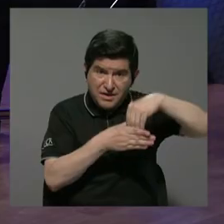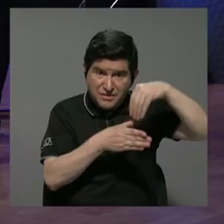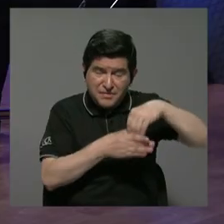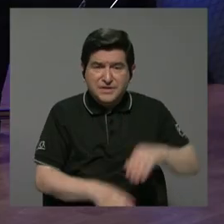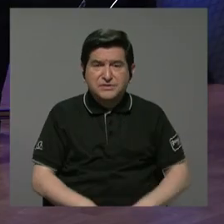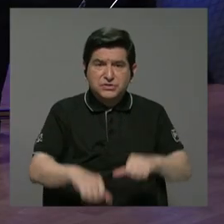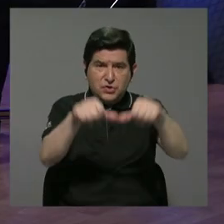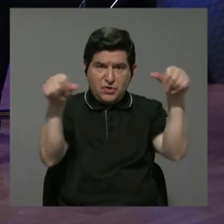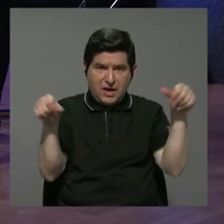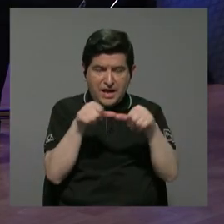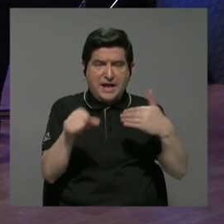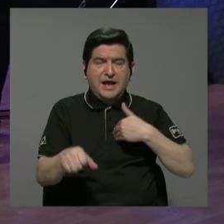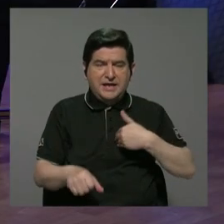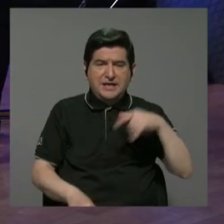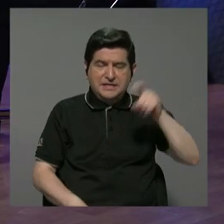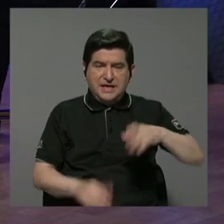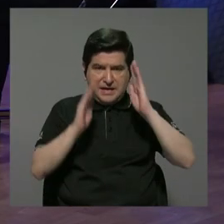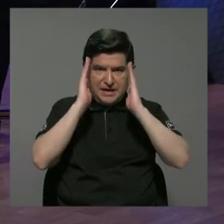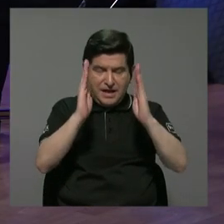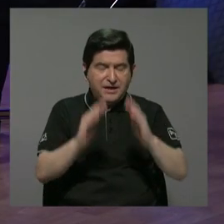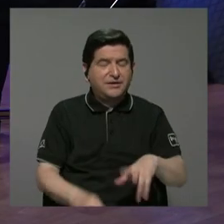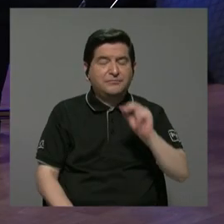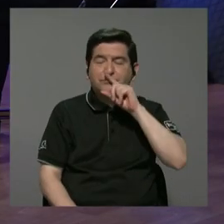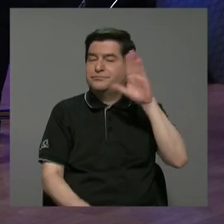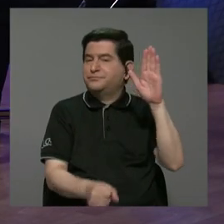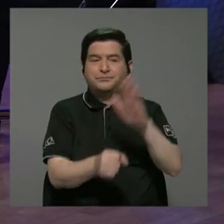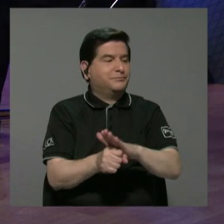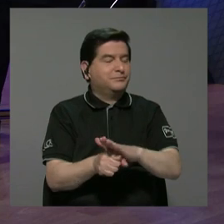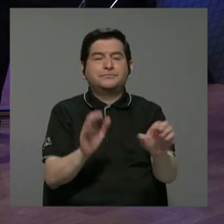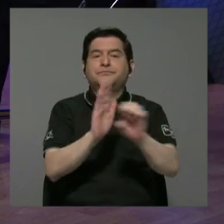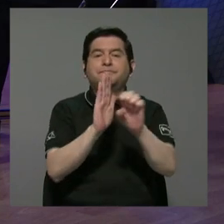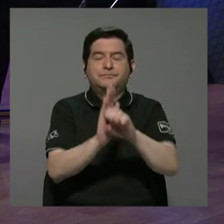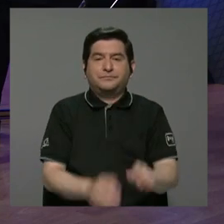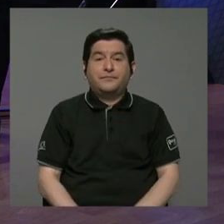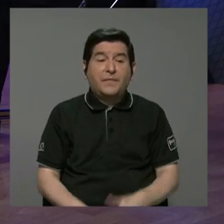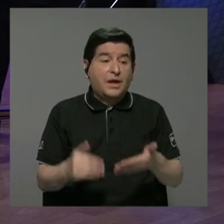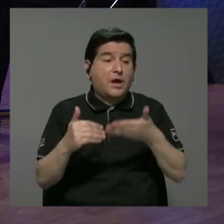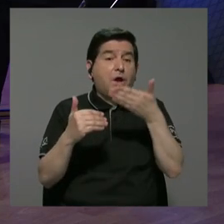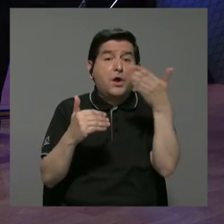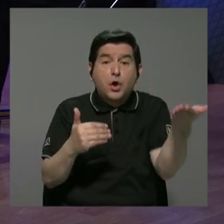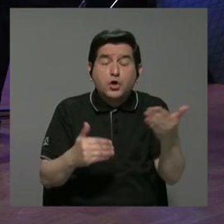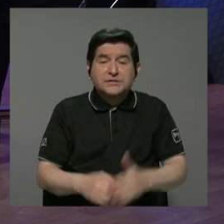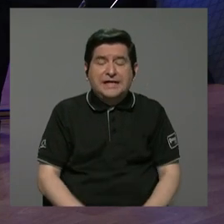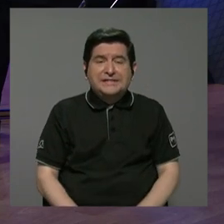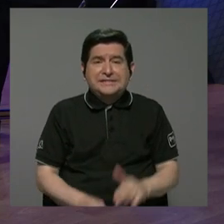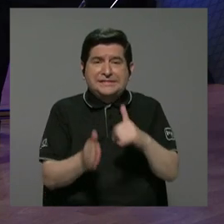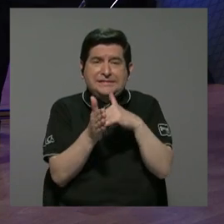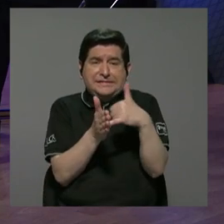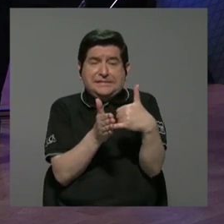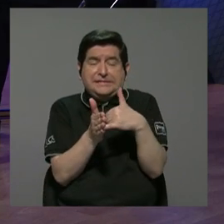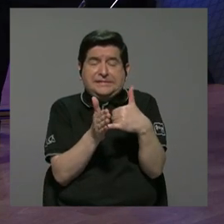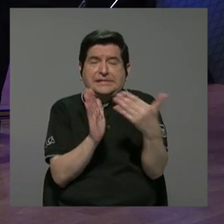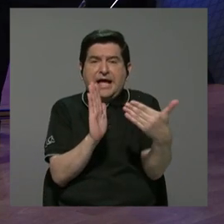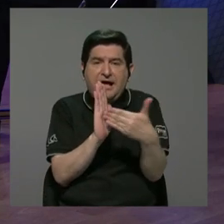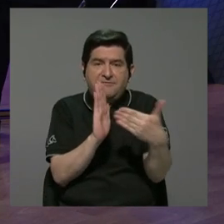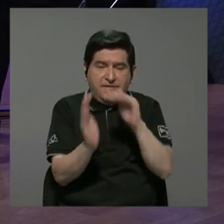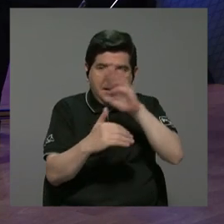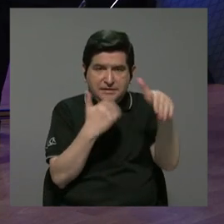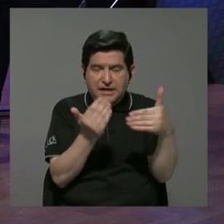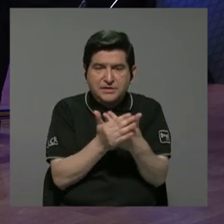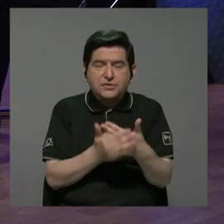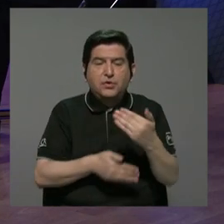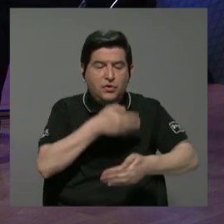los sectores que tenemos que ocuparnos no se llega. Por ejemplo, hay cosas incluso sensibles que afectan todo el